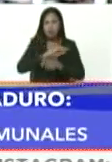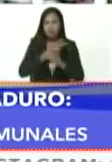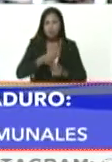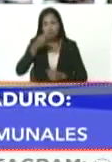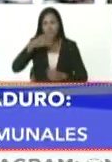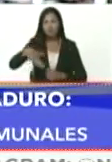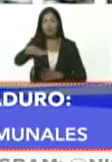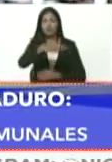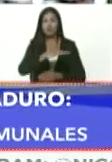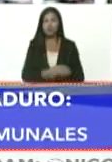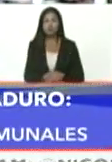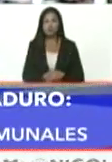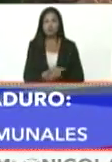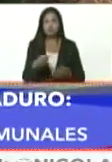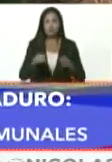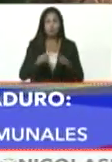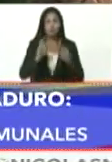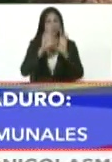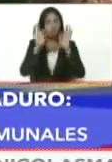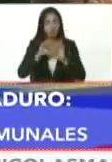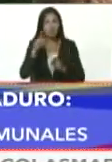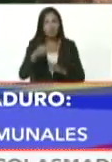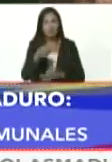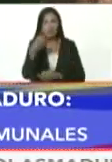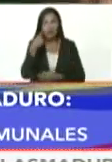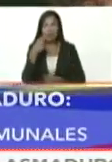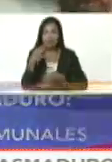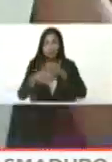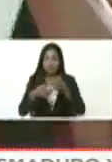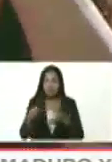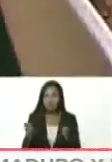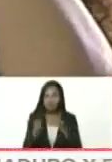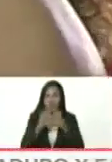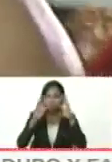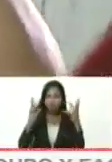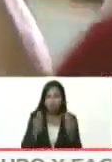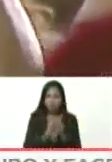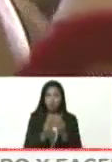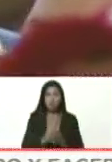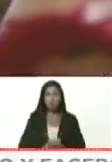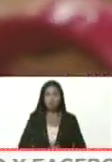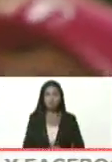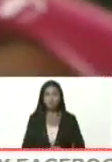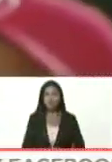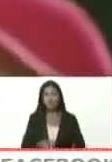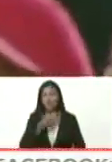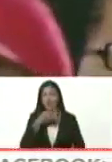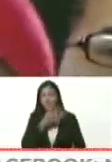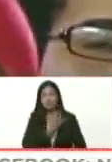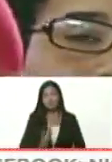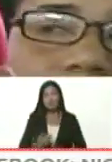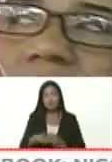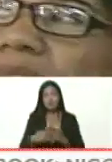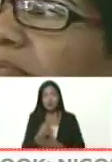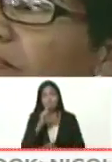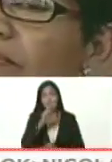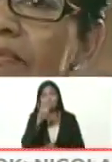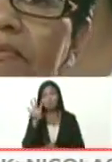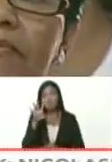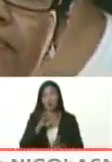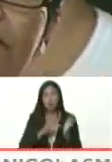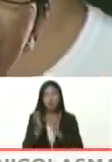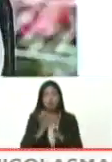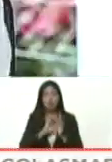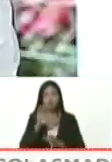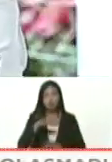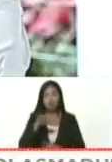pueblo, con pueblo empoderado. Blanca, hazme un resumen. Bueno, presidente, desde el día 25 de abril,